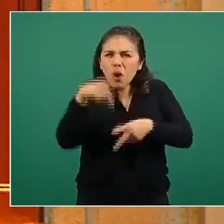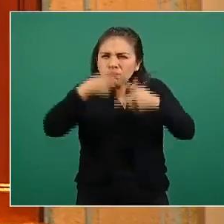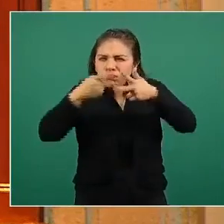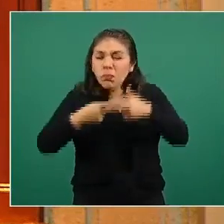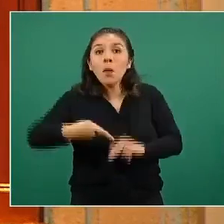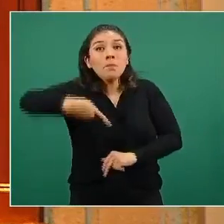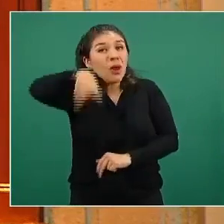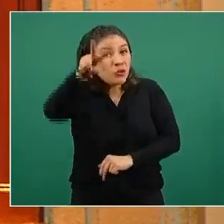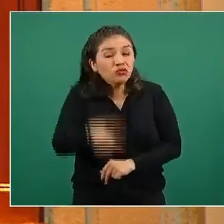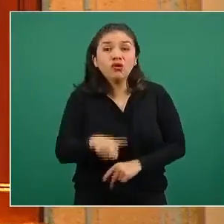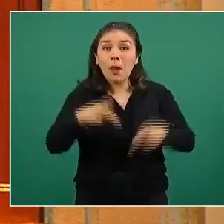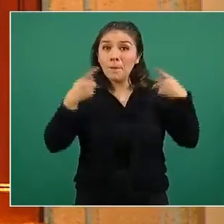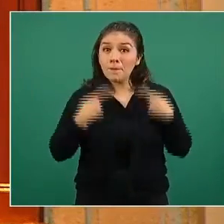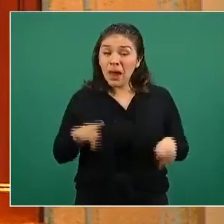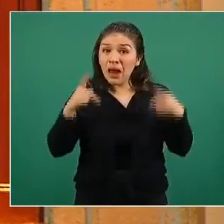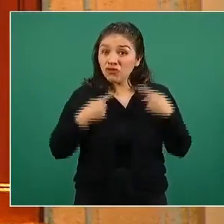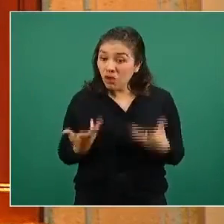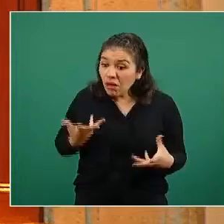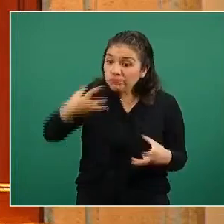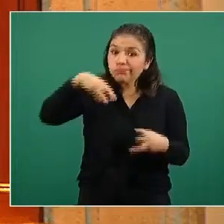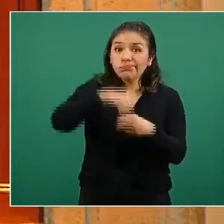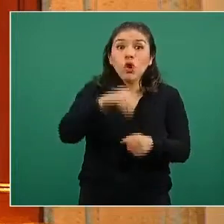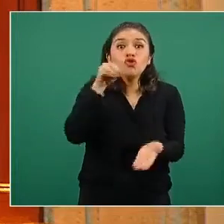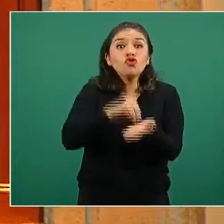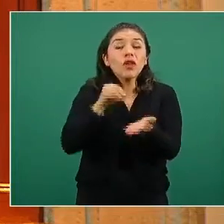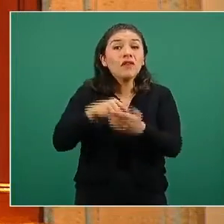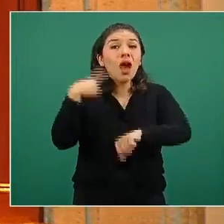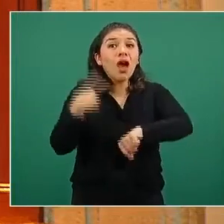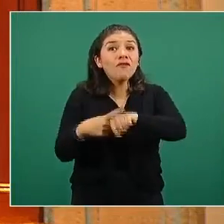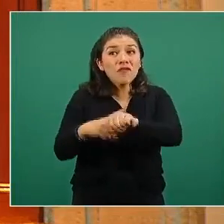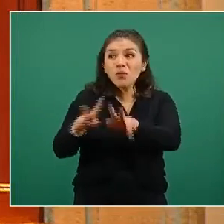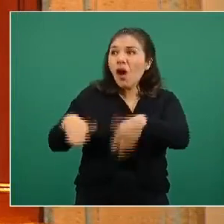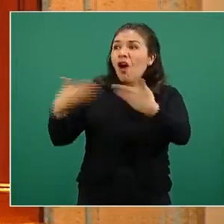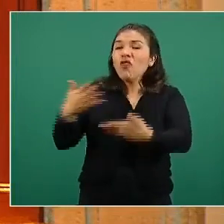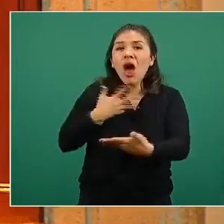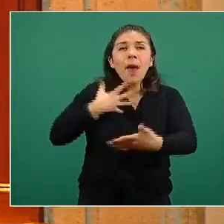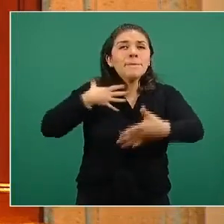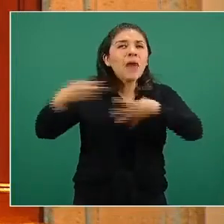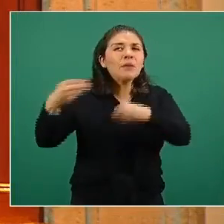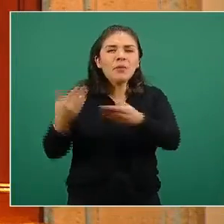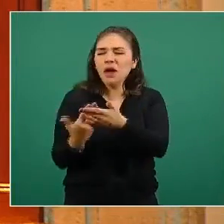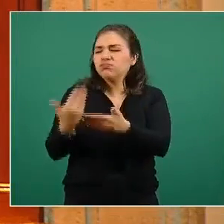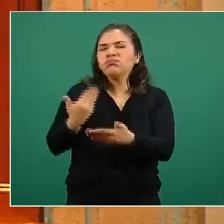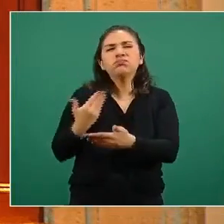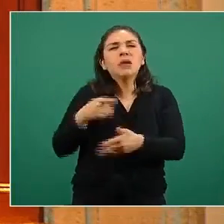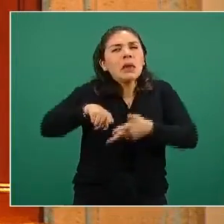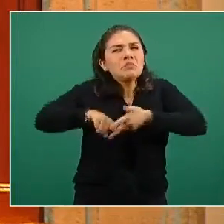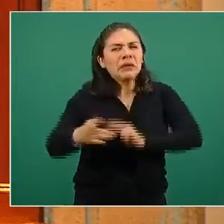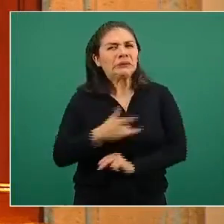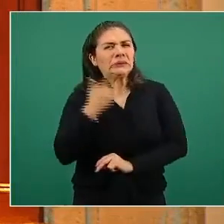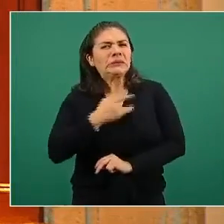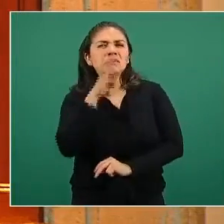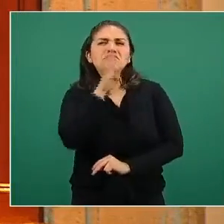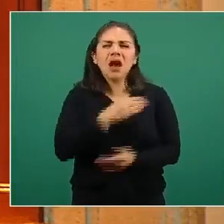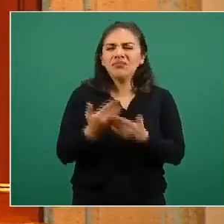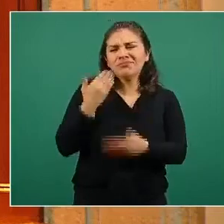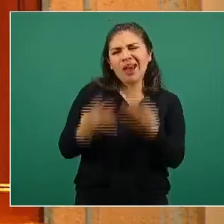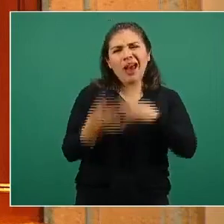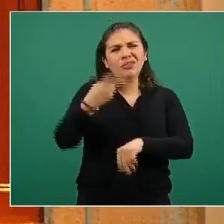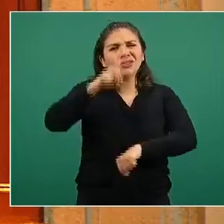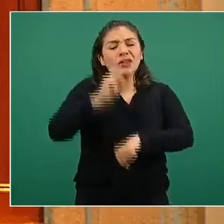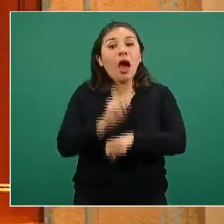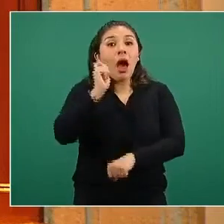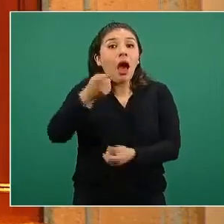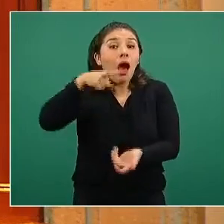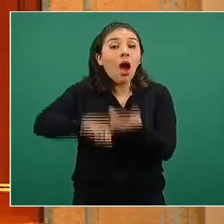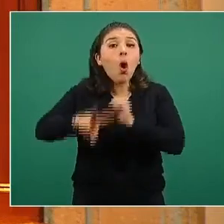las personas que integran la epidemia activa, es decir, aquellas que enfermaron en los últimos 14 días,